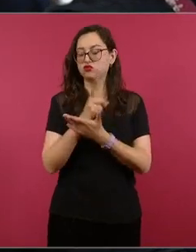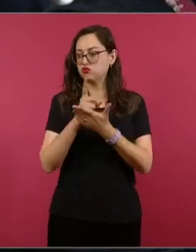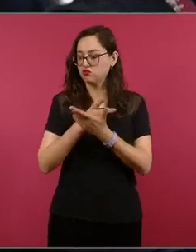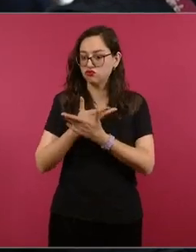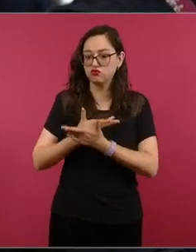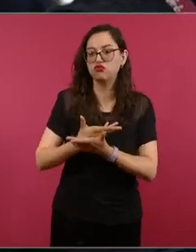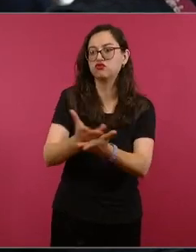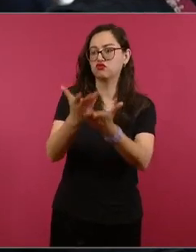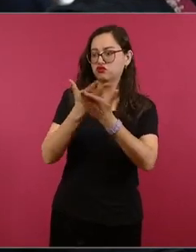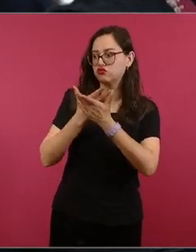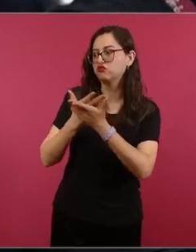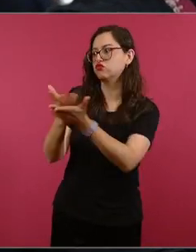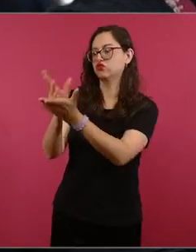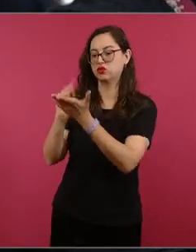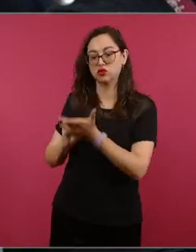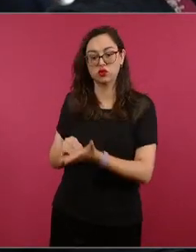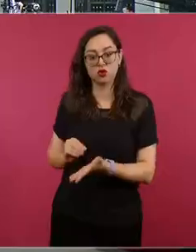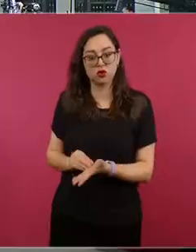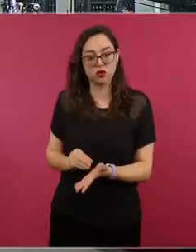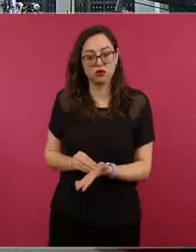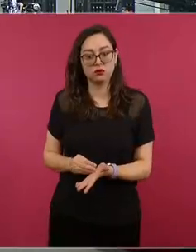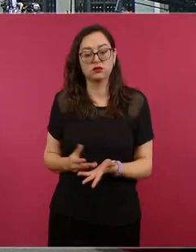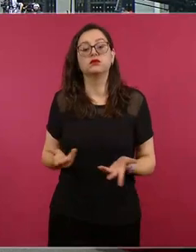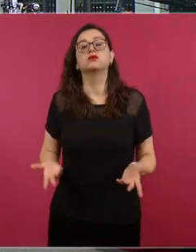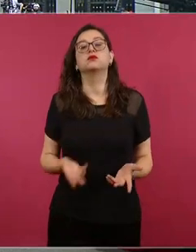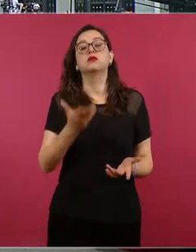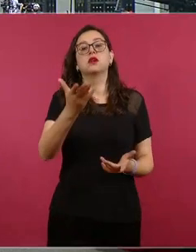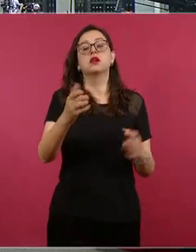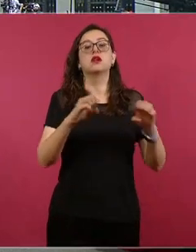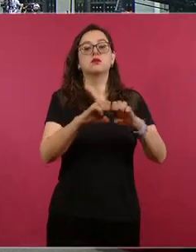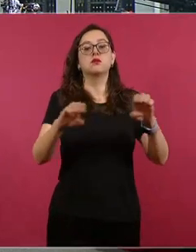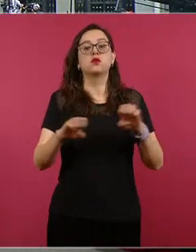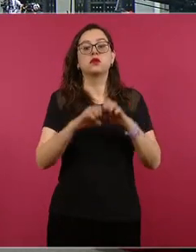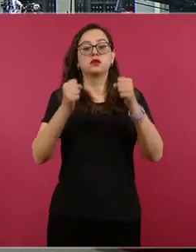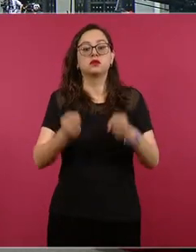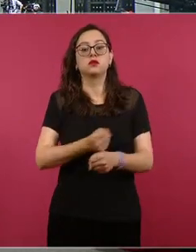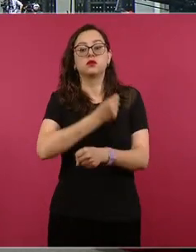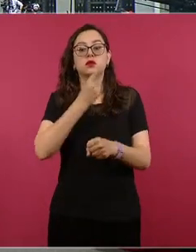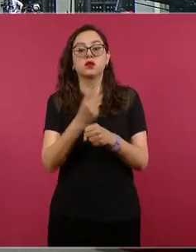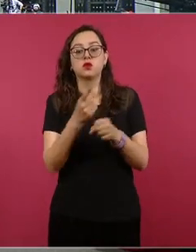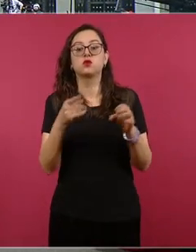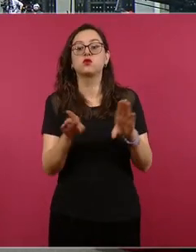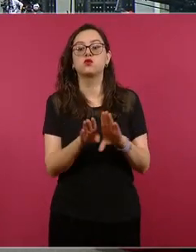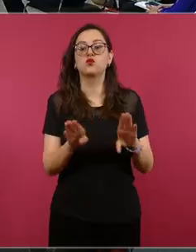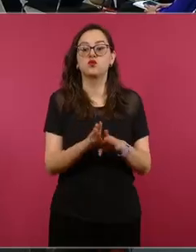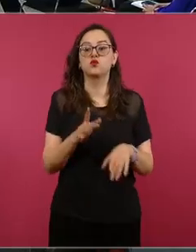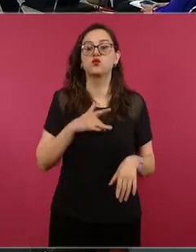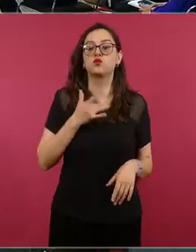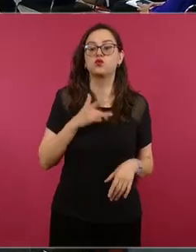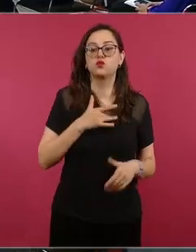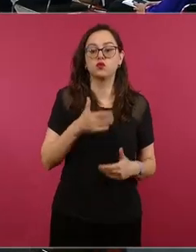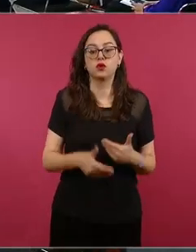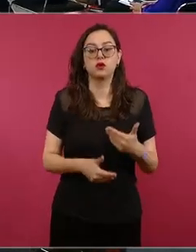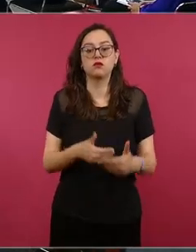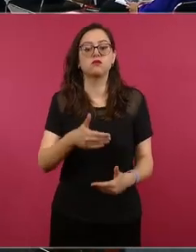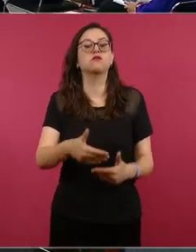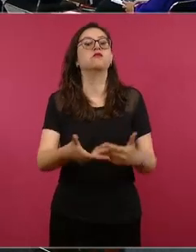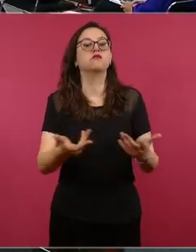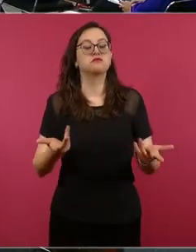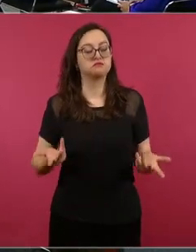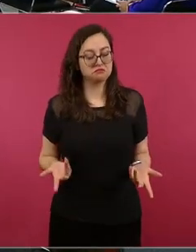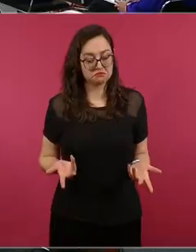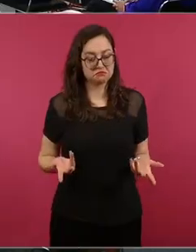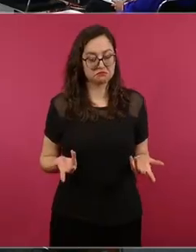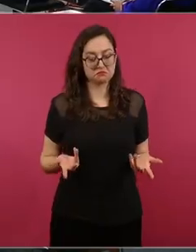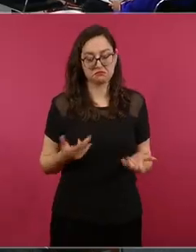si usted, desde el Gabinete de Seguridad, ¿cómo han observado que ha avanzado este fenómeno de violencia